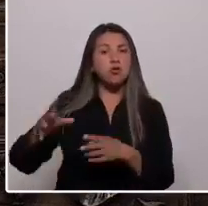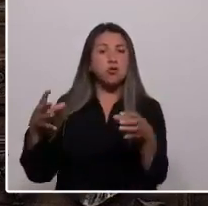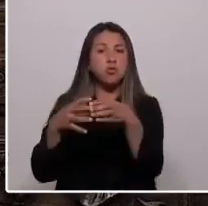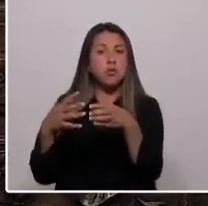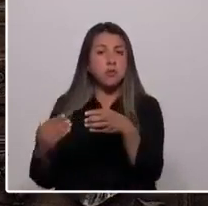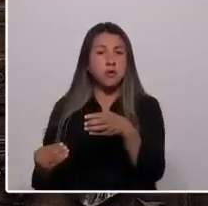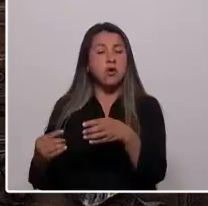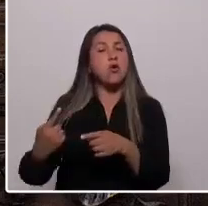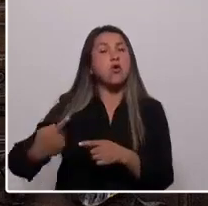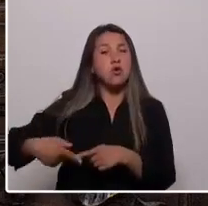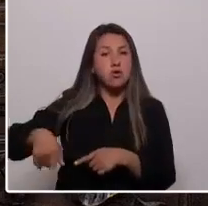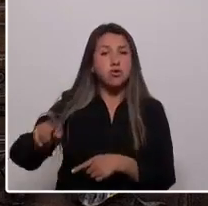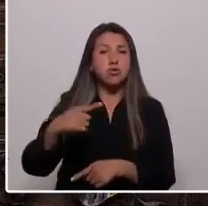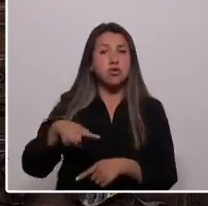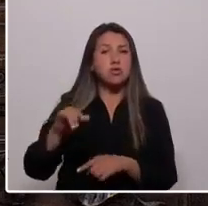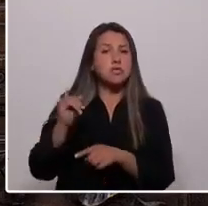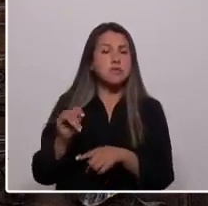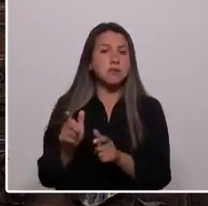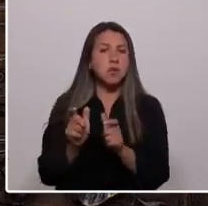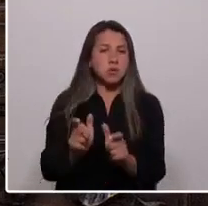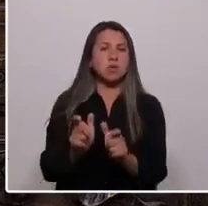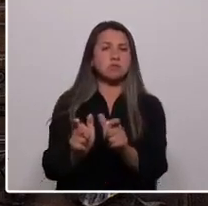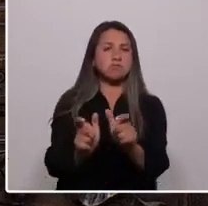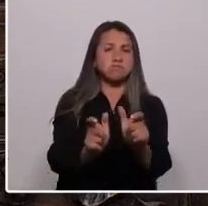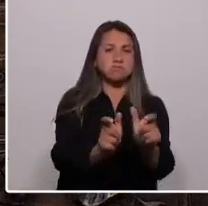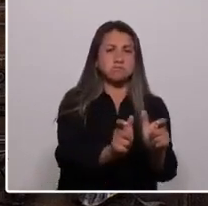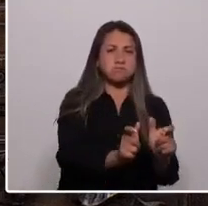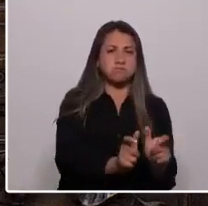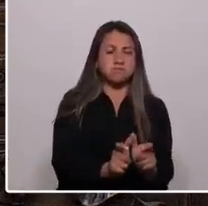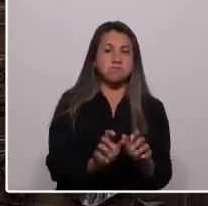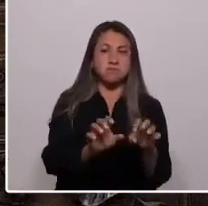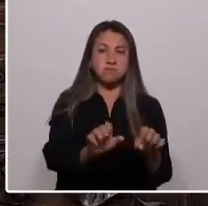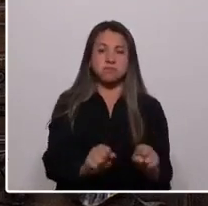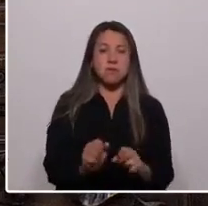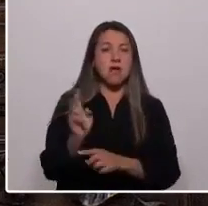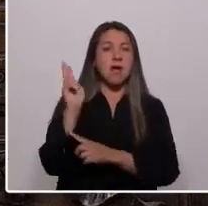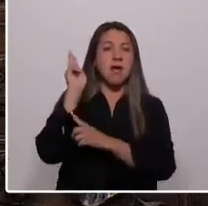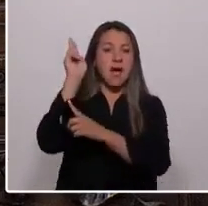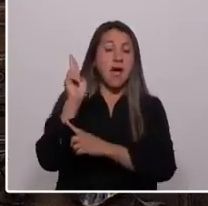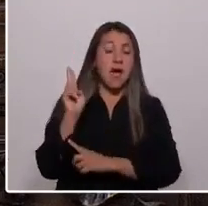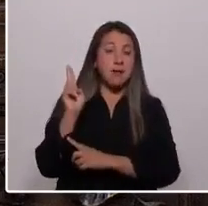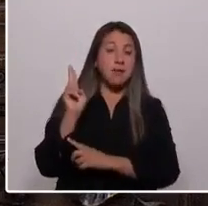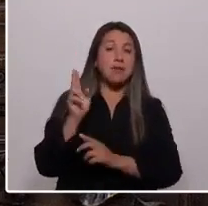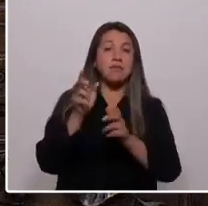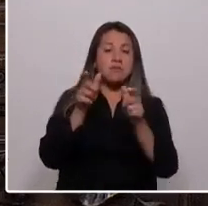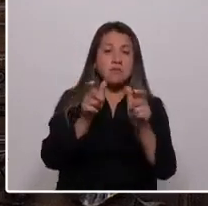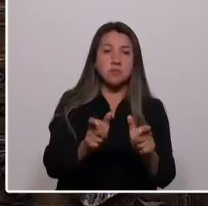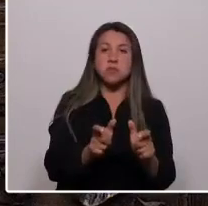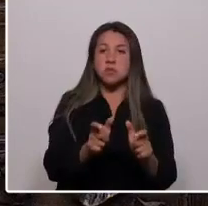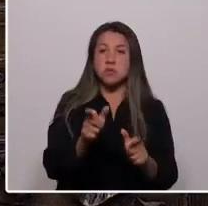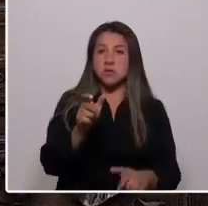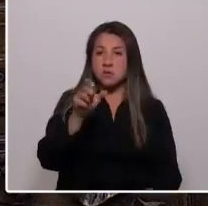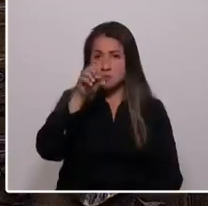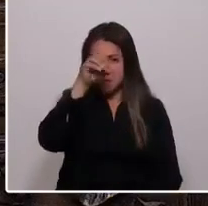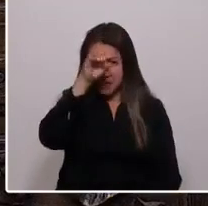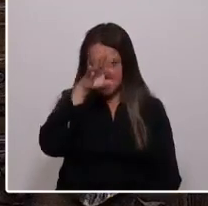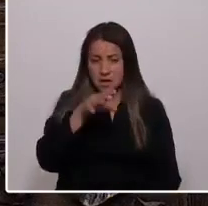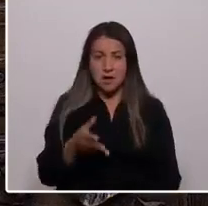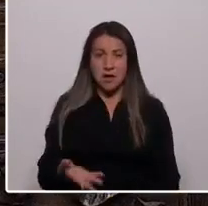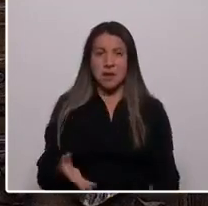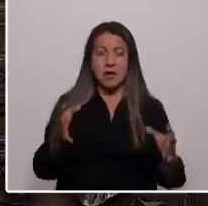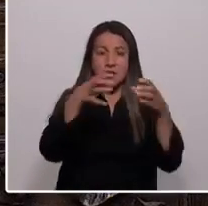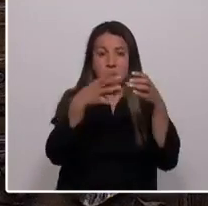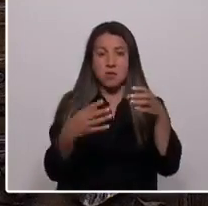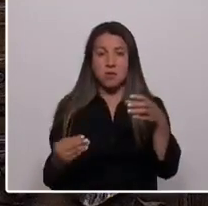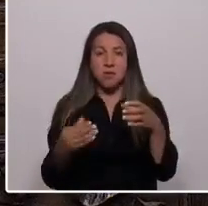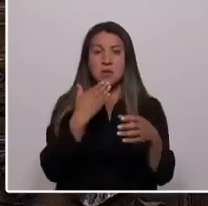otros son los que han mantenido el poder del poder de las armas desde poder de la minoría también le vengo a decir a los compañeros y